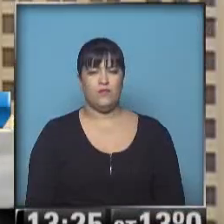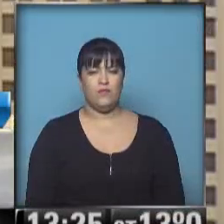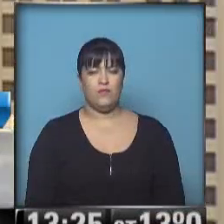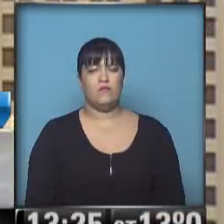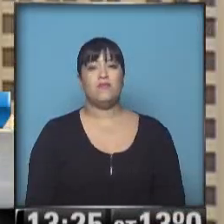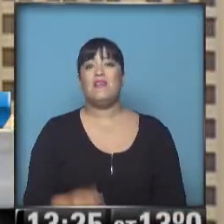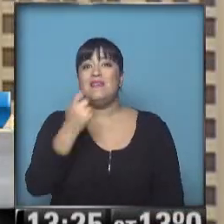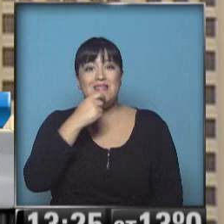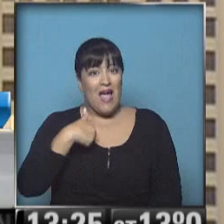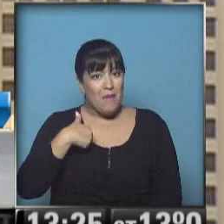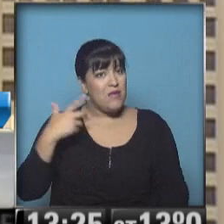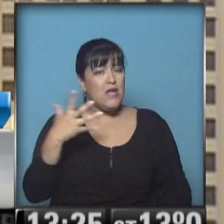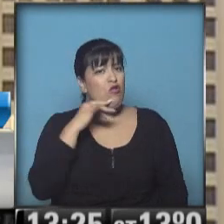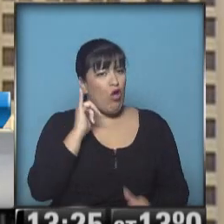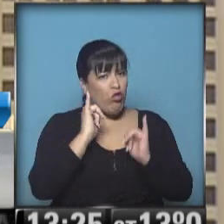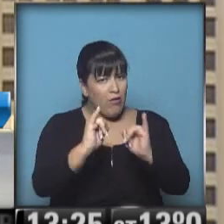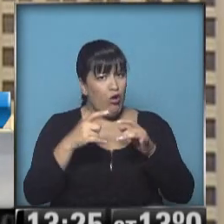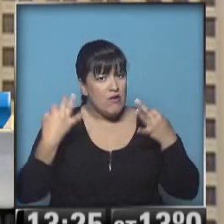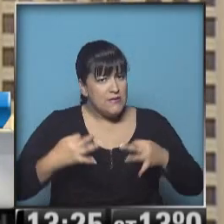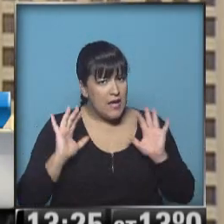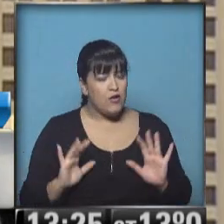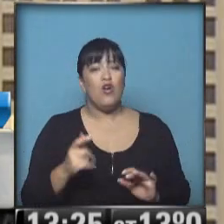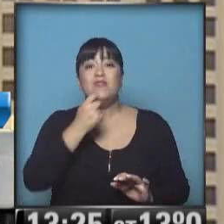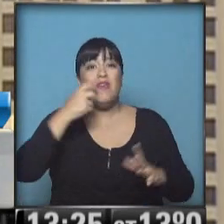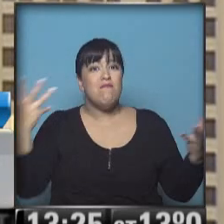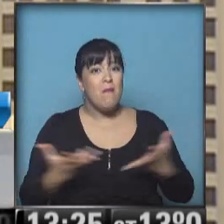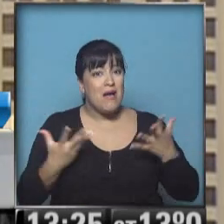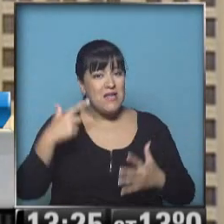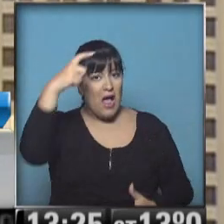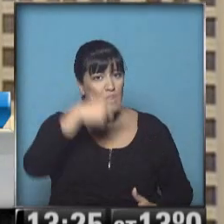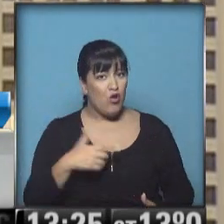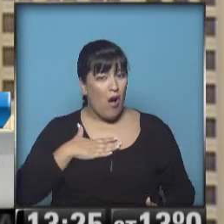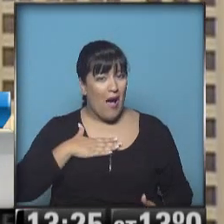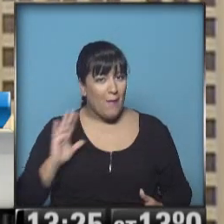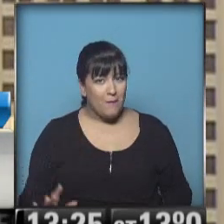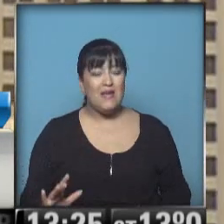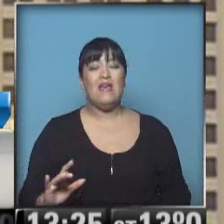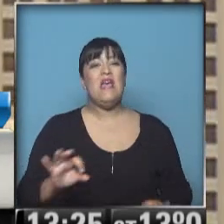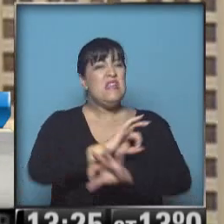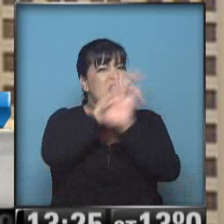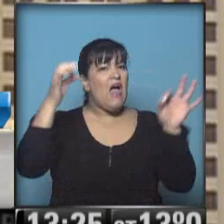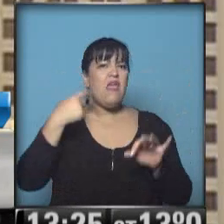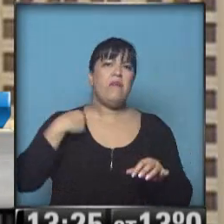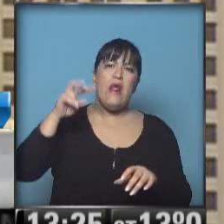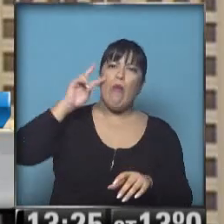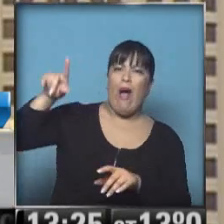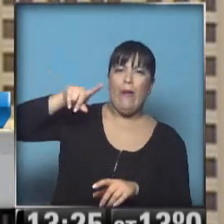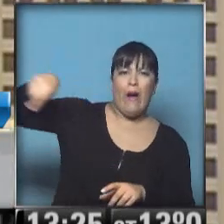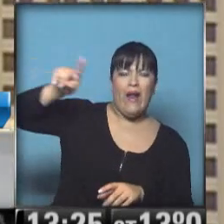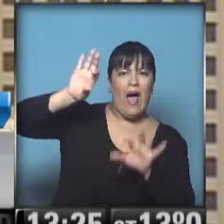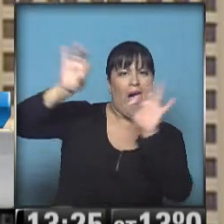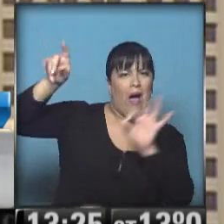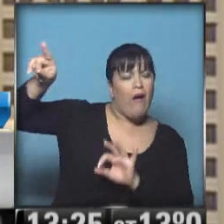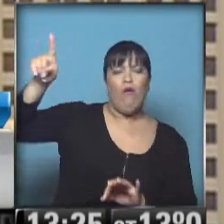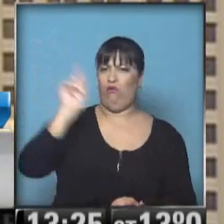Si me pasa algo, y lo digo muy en serio, si me pasa algo, que nadie mire hacia el oriente, miren hacia